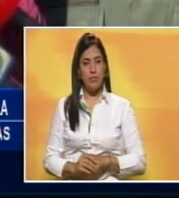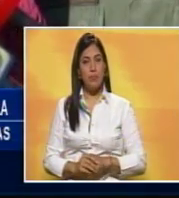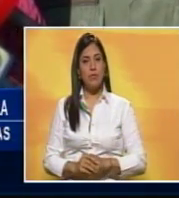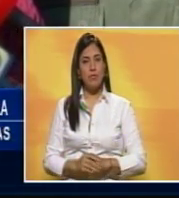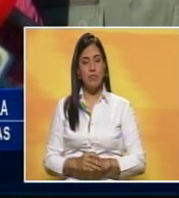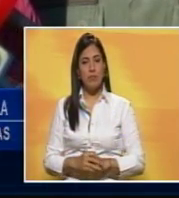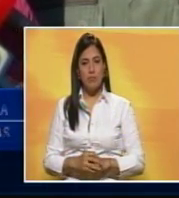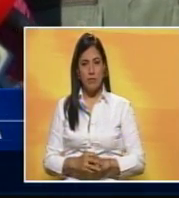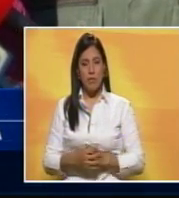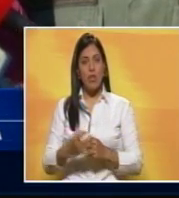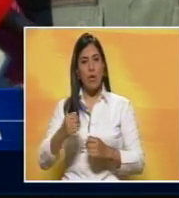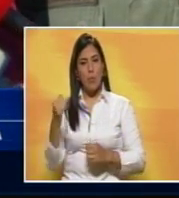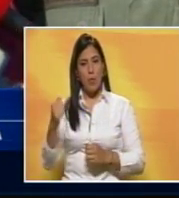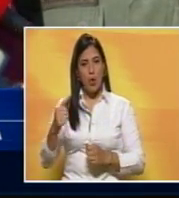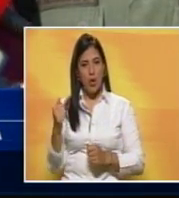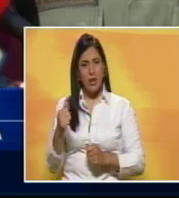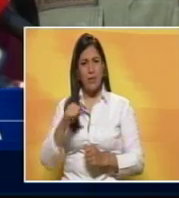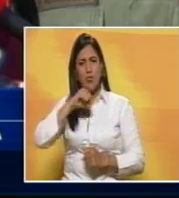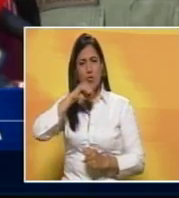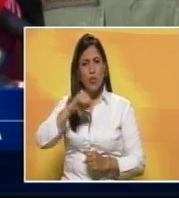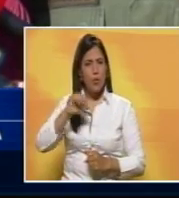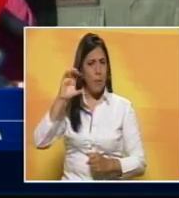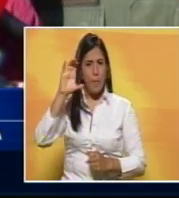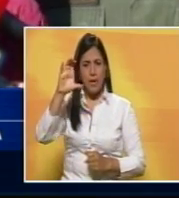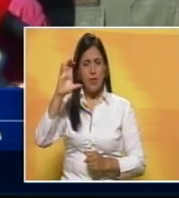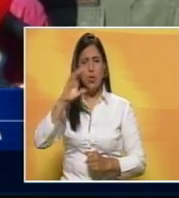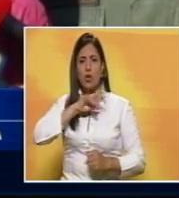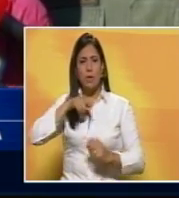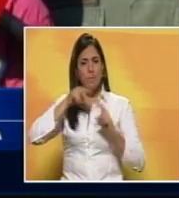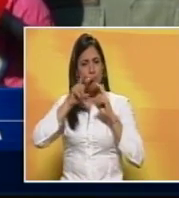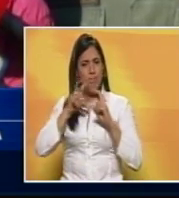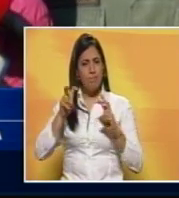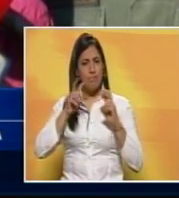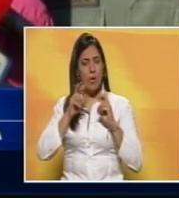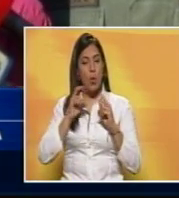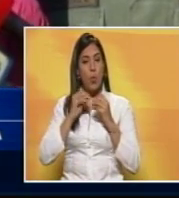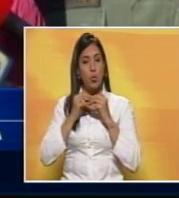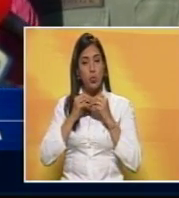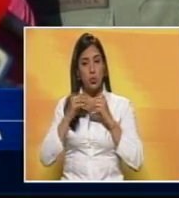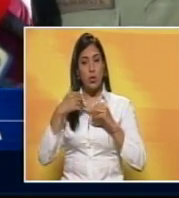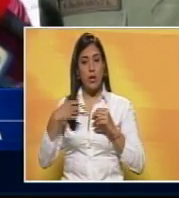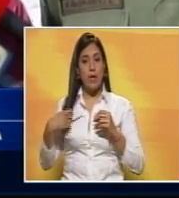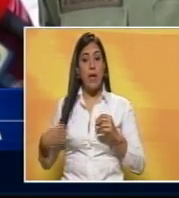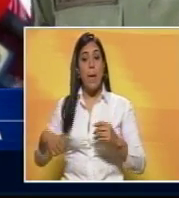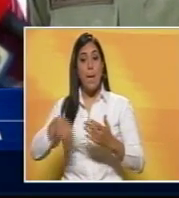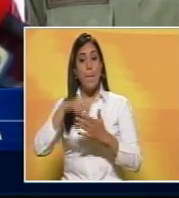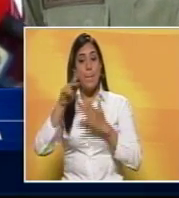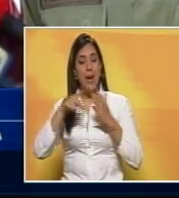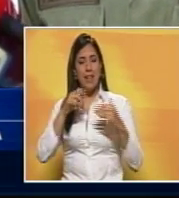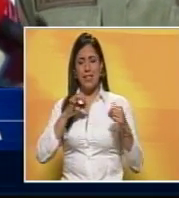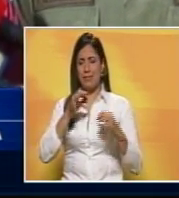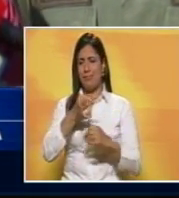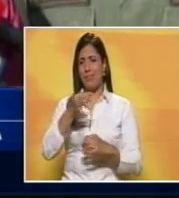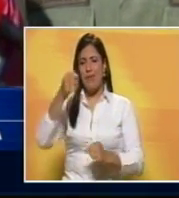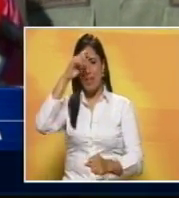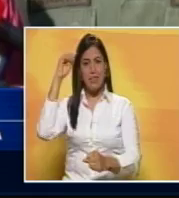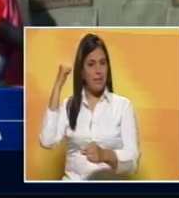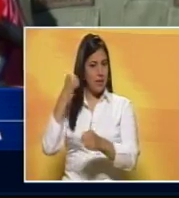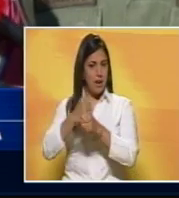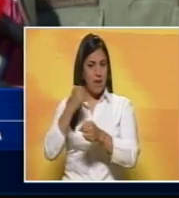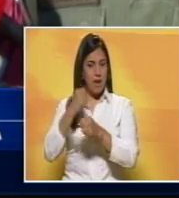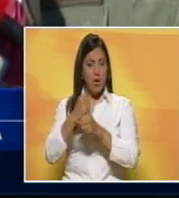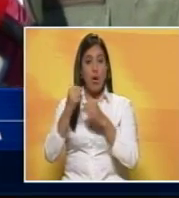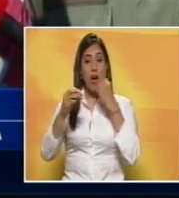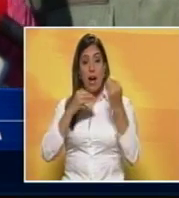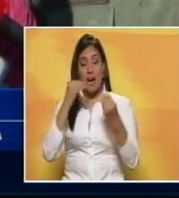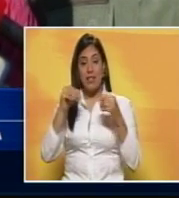Con la Policía Patrimonial haciendo una inspección de la recuperación de la plaza, de una extraordinaria obra que